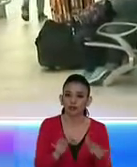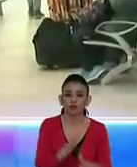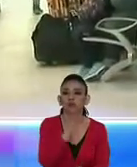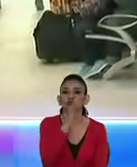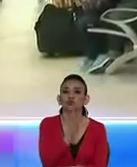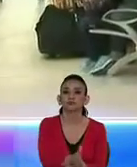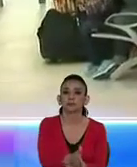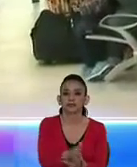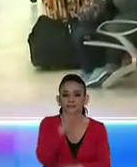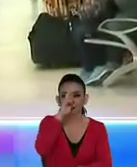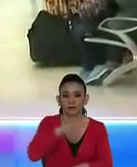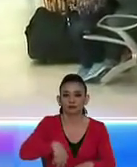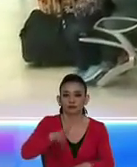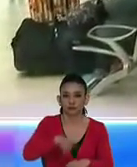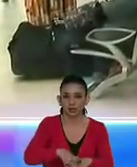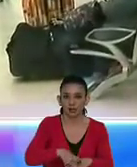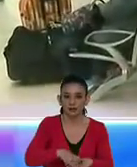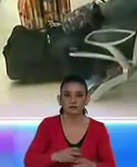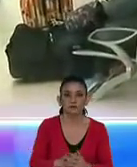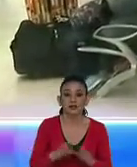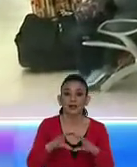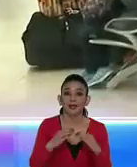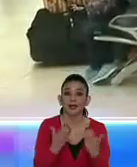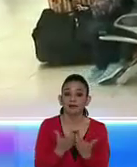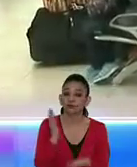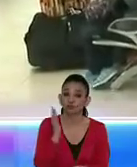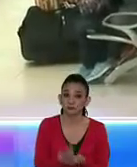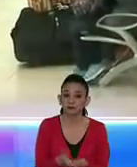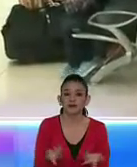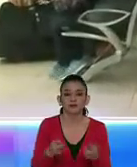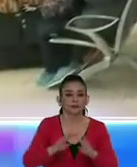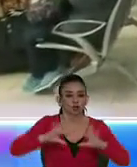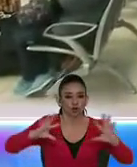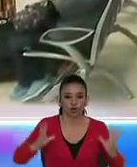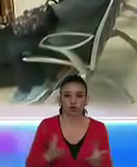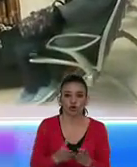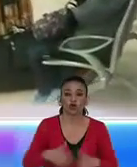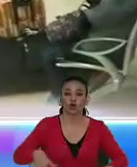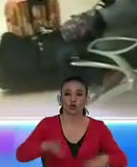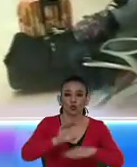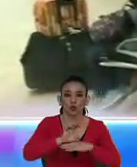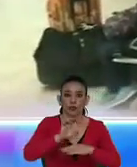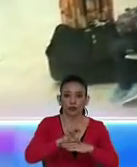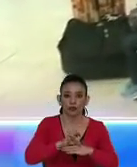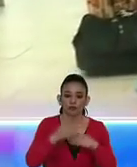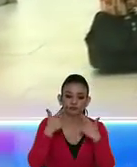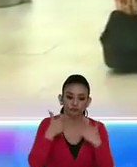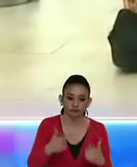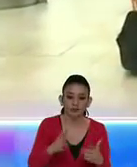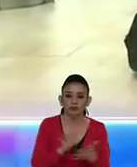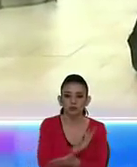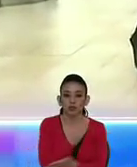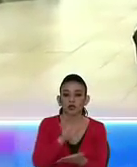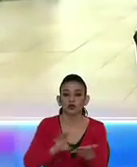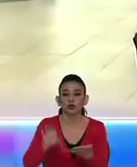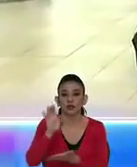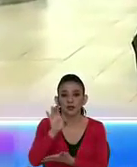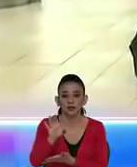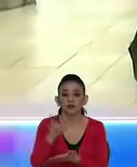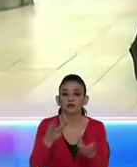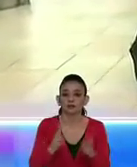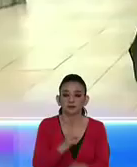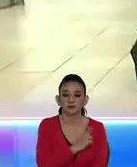nivel nacional. La suspensión de clases rige también para todo el país, esto incluye a jardines, escuelas, colegios y